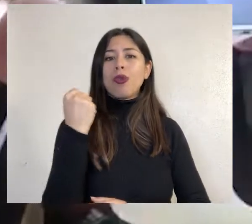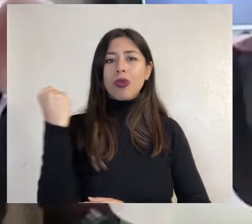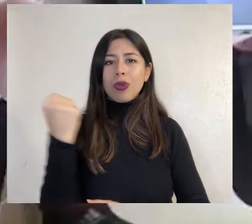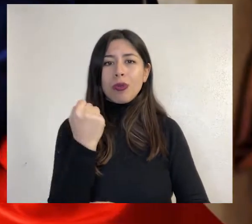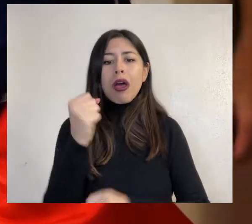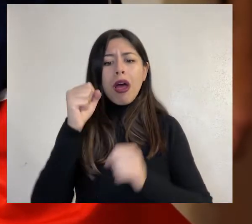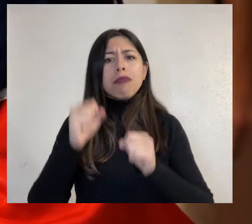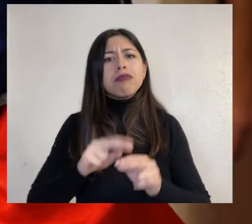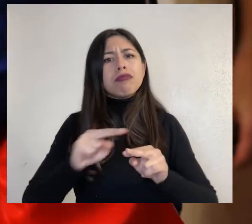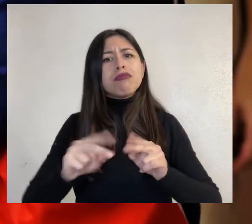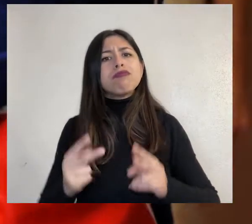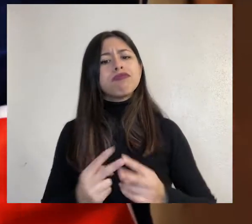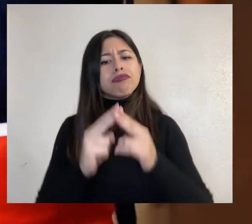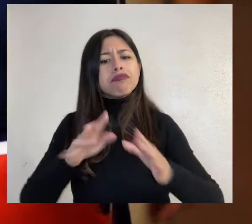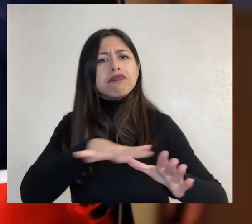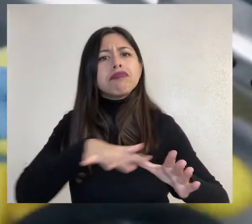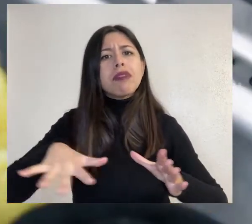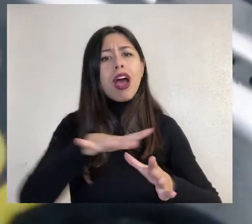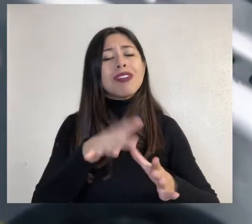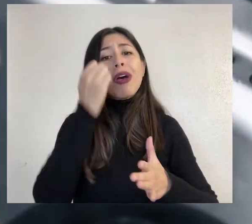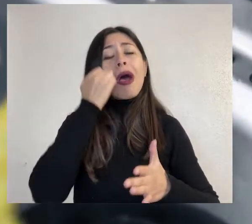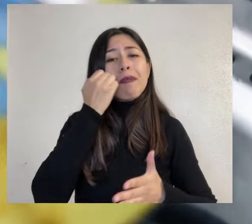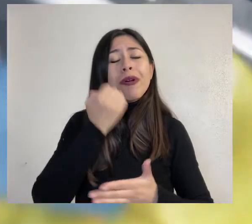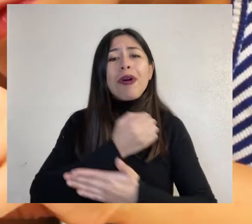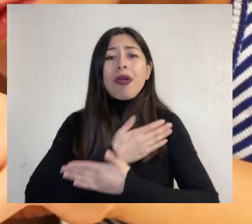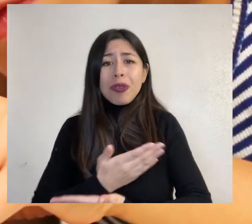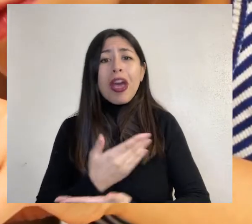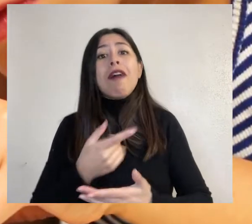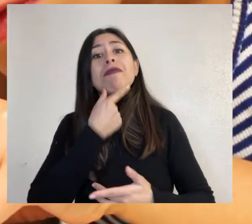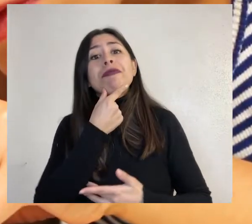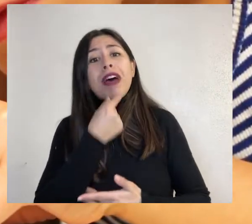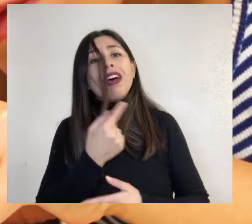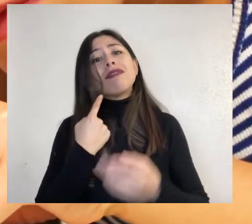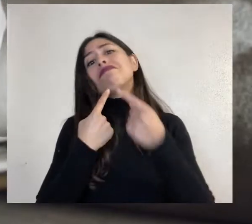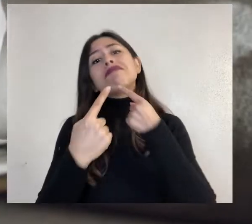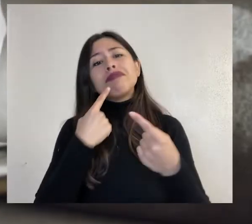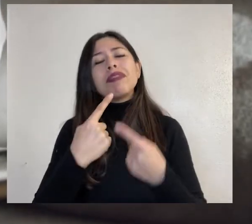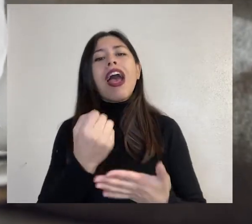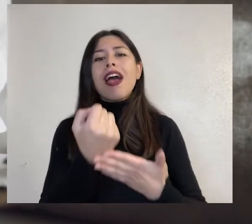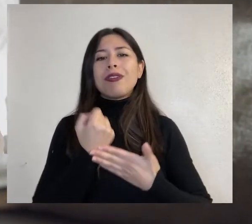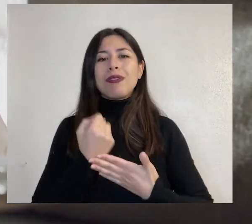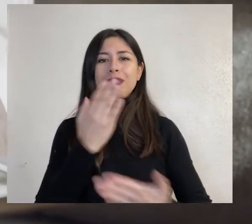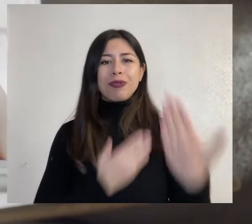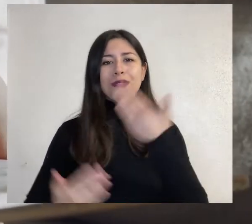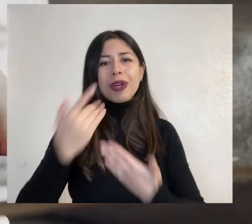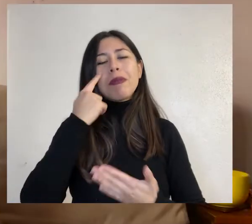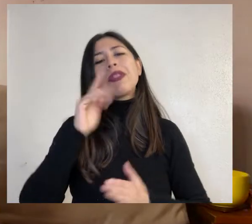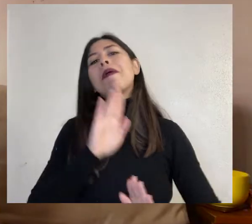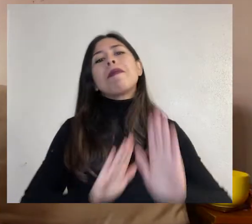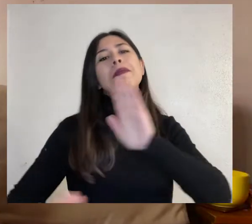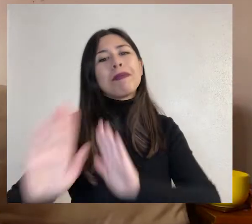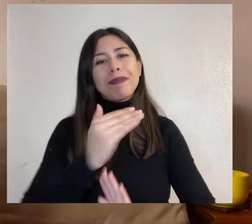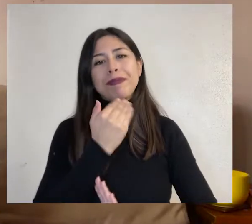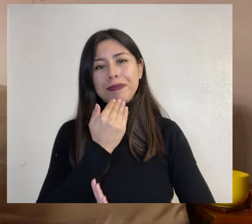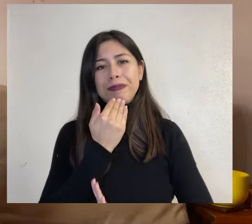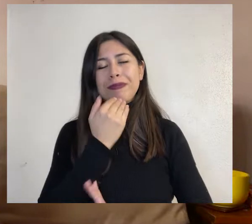generando espacios de convivencia, amorosos y de contención que favorezcan un buen diálogo y que contribuyan al autocuidado, pero también al cuidado